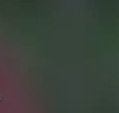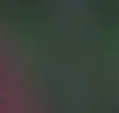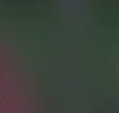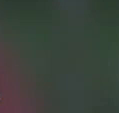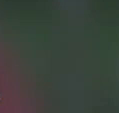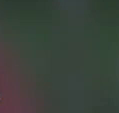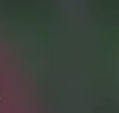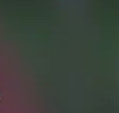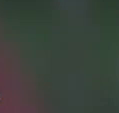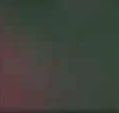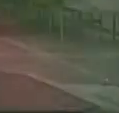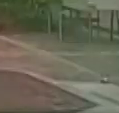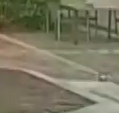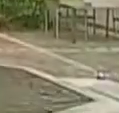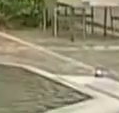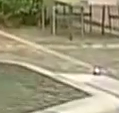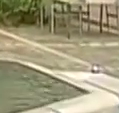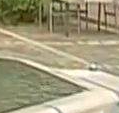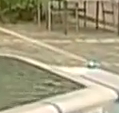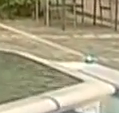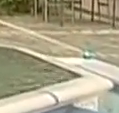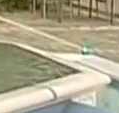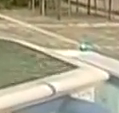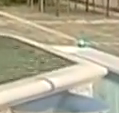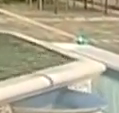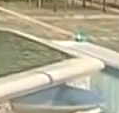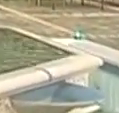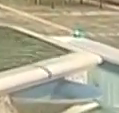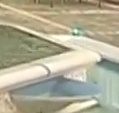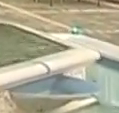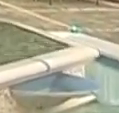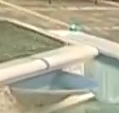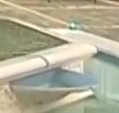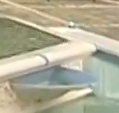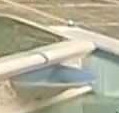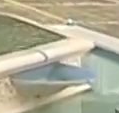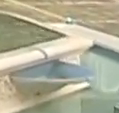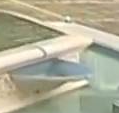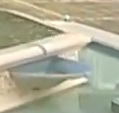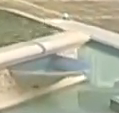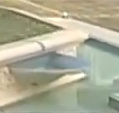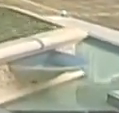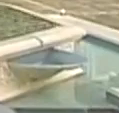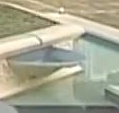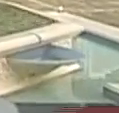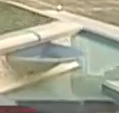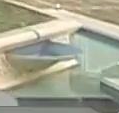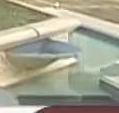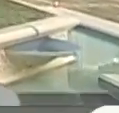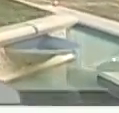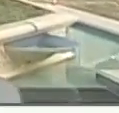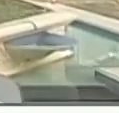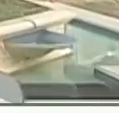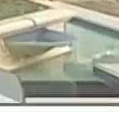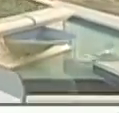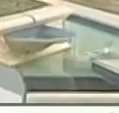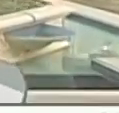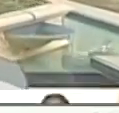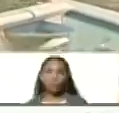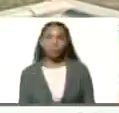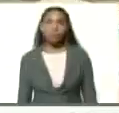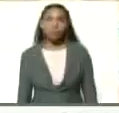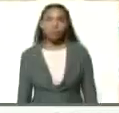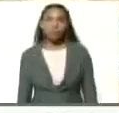mismo territorio, ¿verdad? La guerra sucia de Colombia. Es el narcotráfico colombiano. Colombia